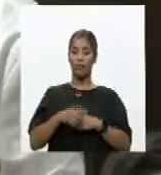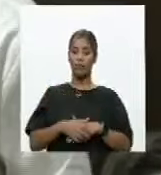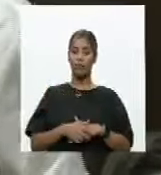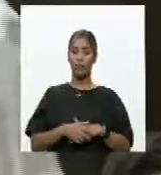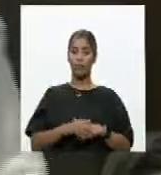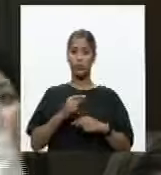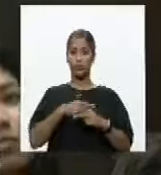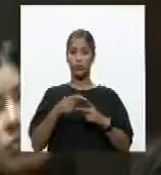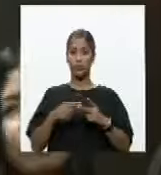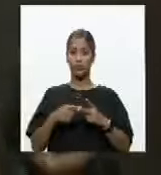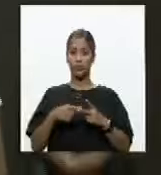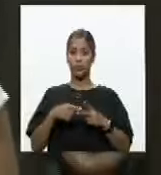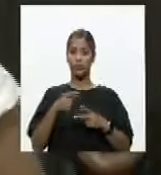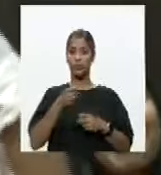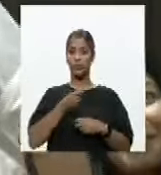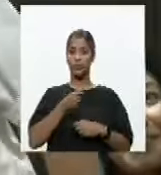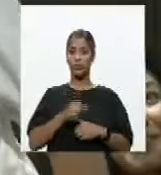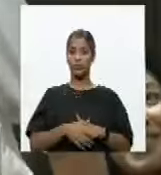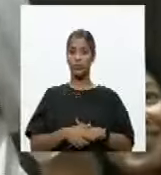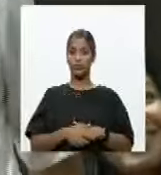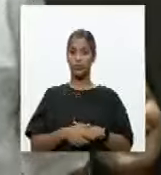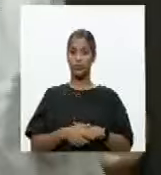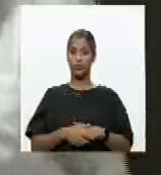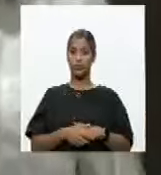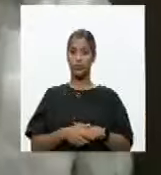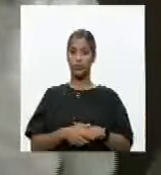y el flaco Bermúdez.